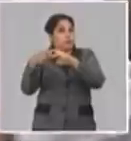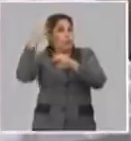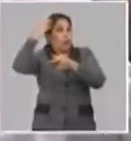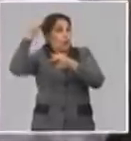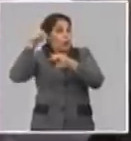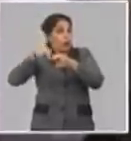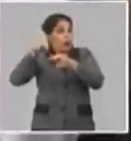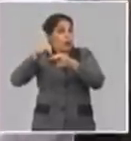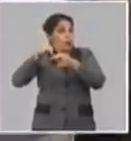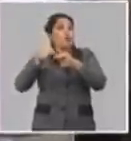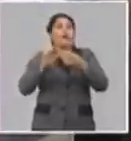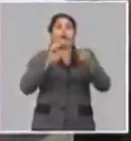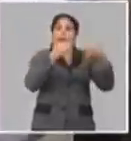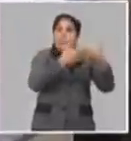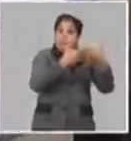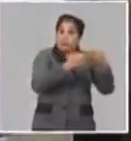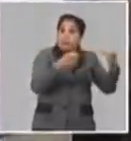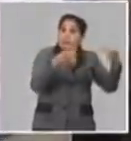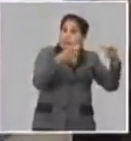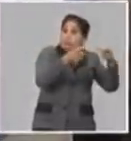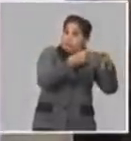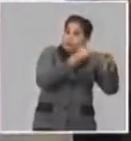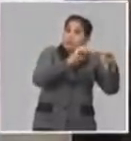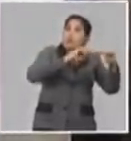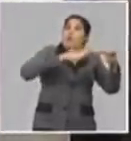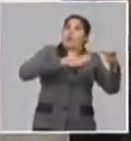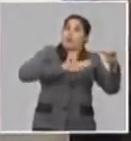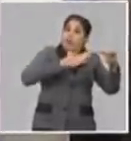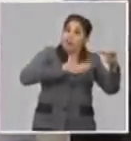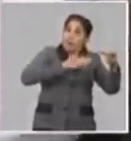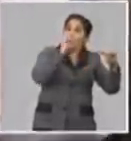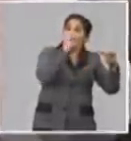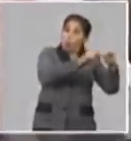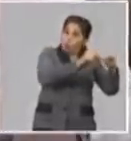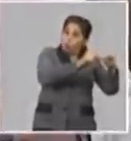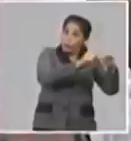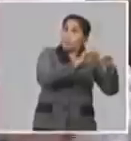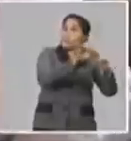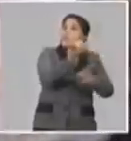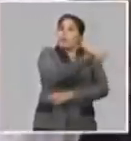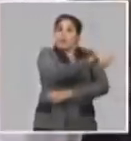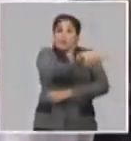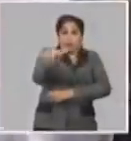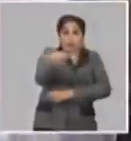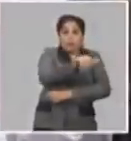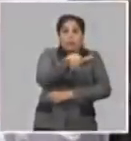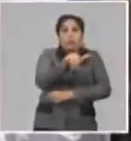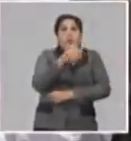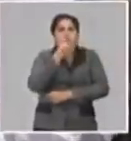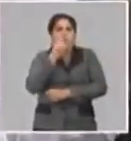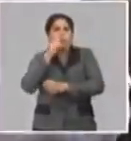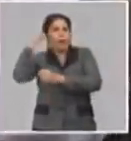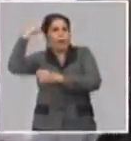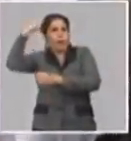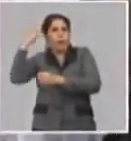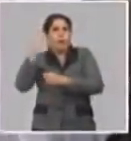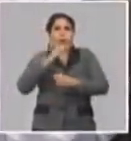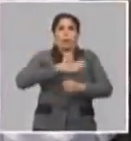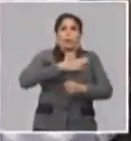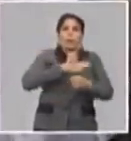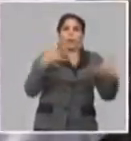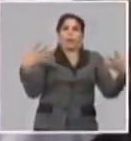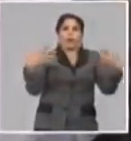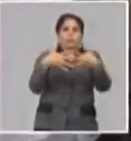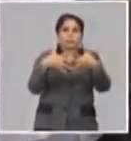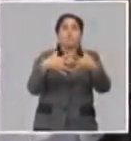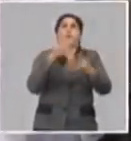estatales, micros, pequeñas y medianas empresas privadas e incluso mixtas. O sea, es